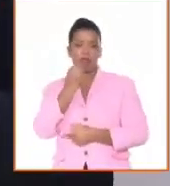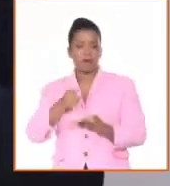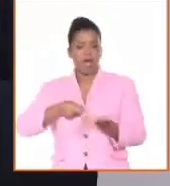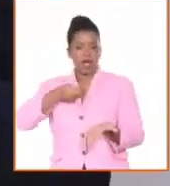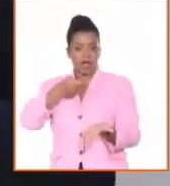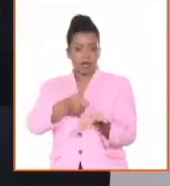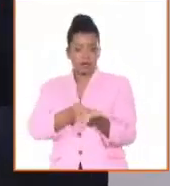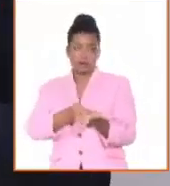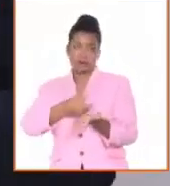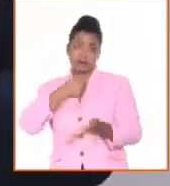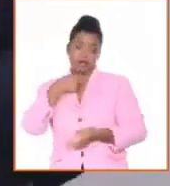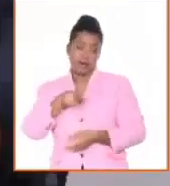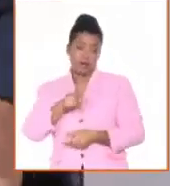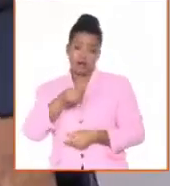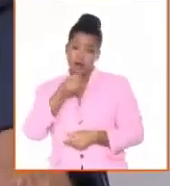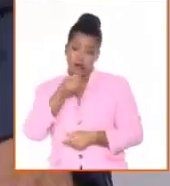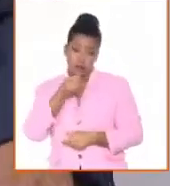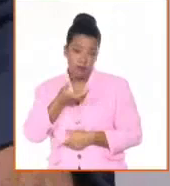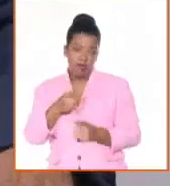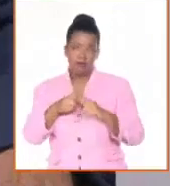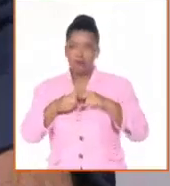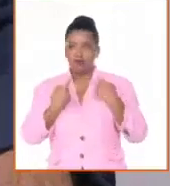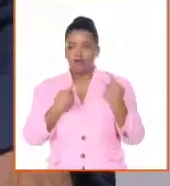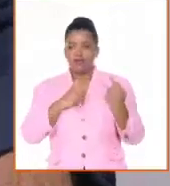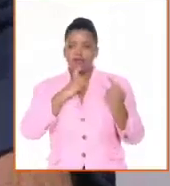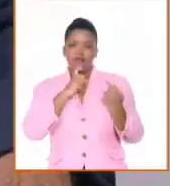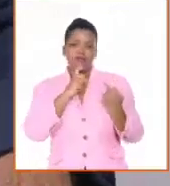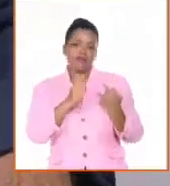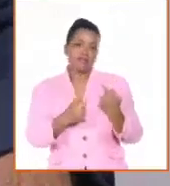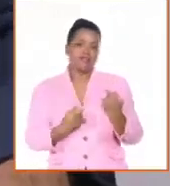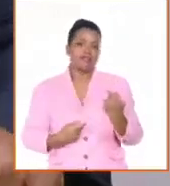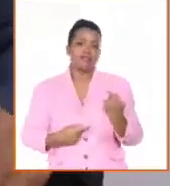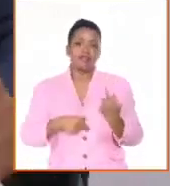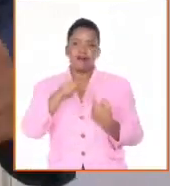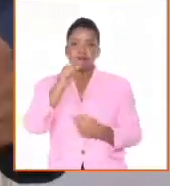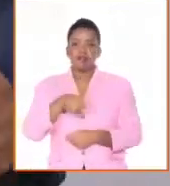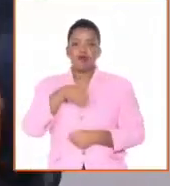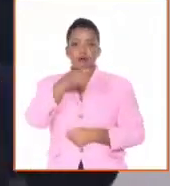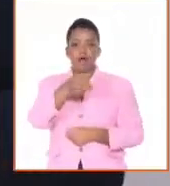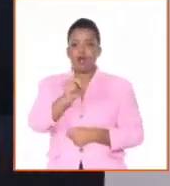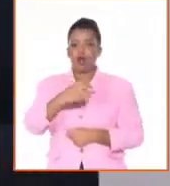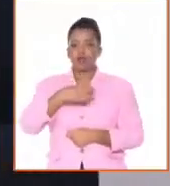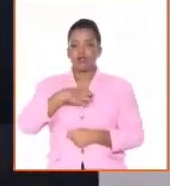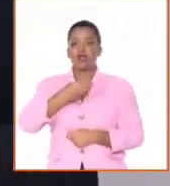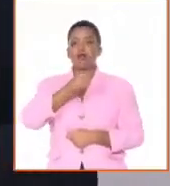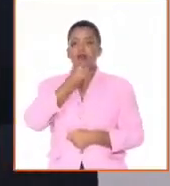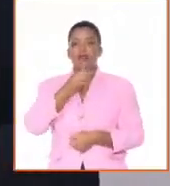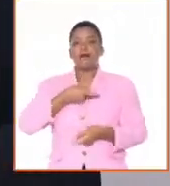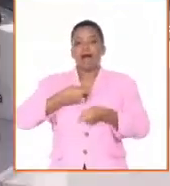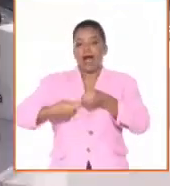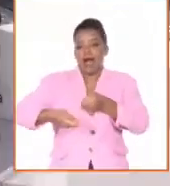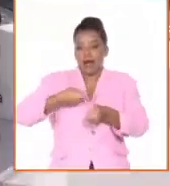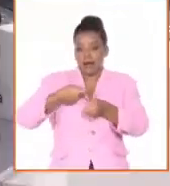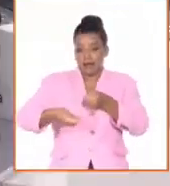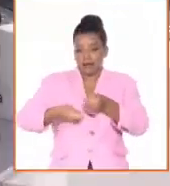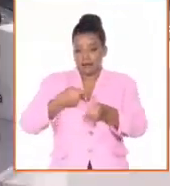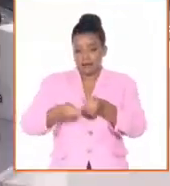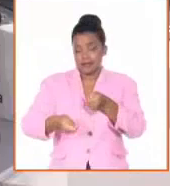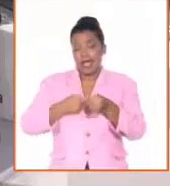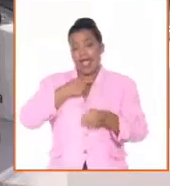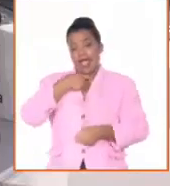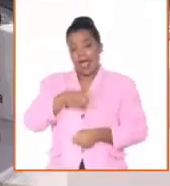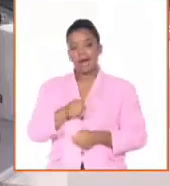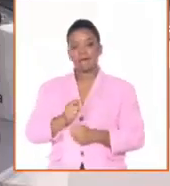posibilidades porque la vida es muy rica y las personas se presentan en nuestras unidades y no lo tienen lo pueden pagar en efectivo Sí para que